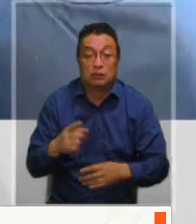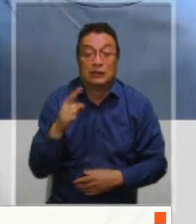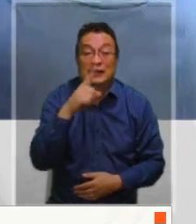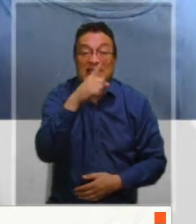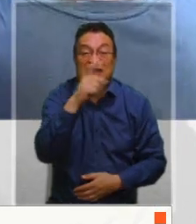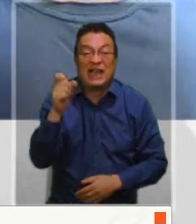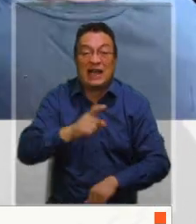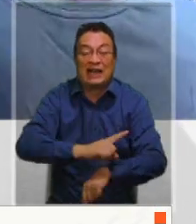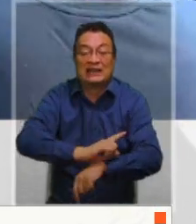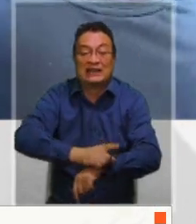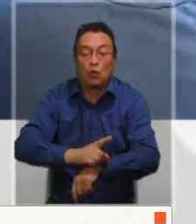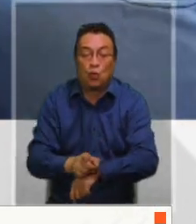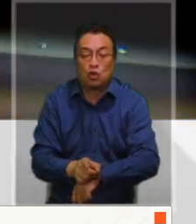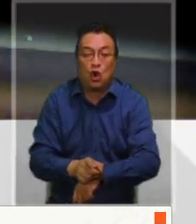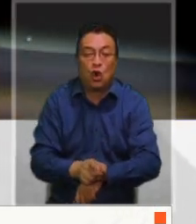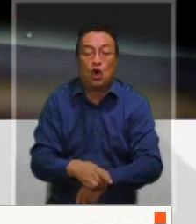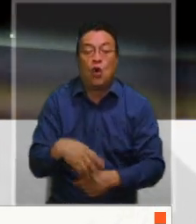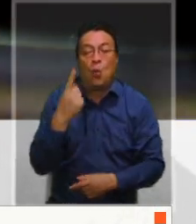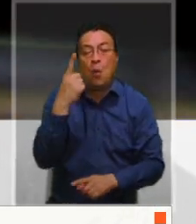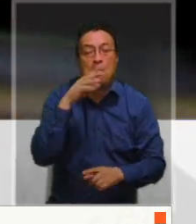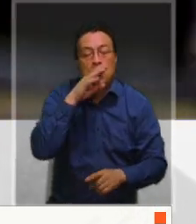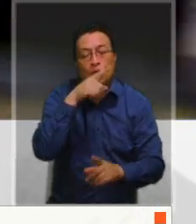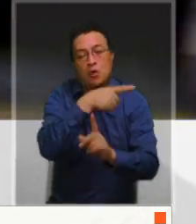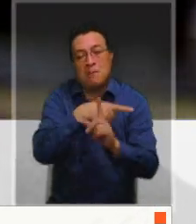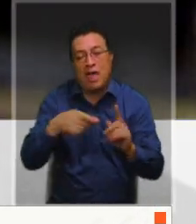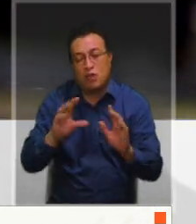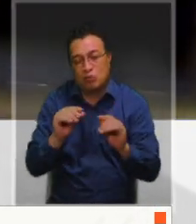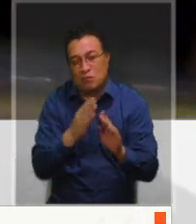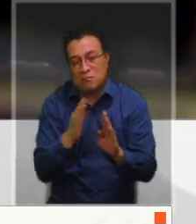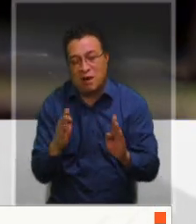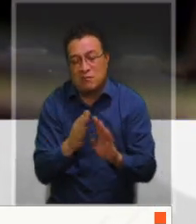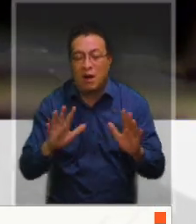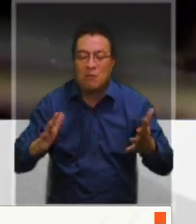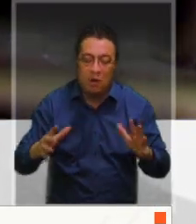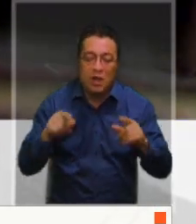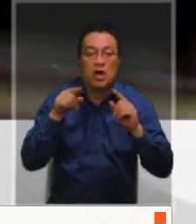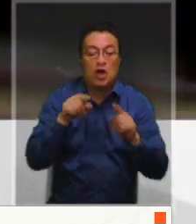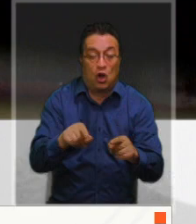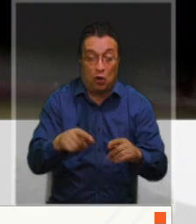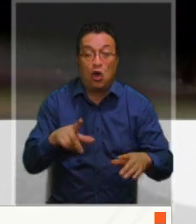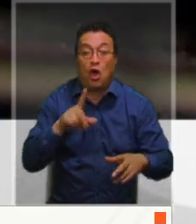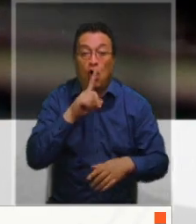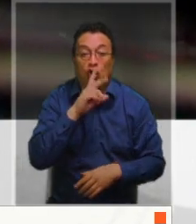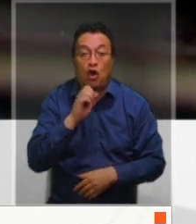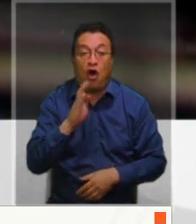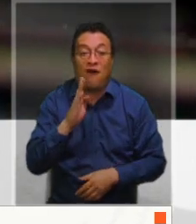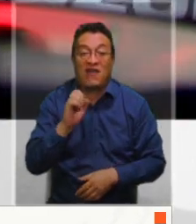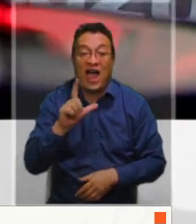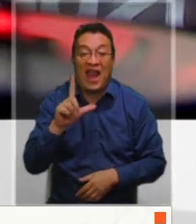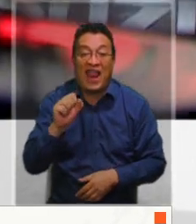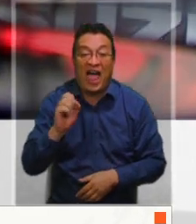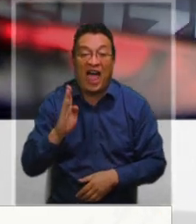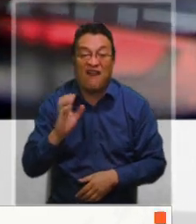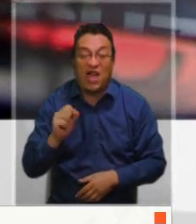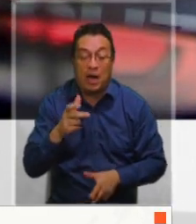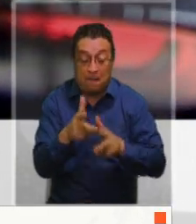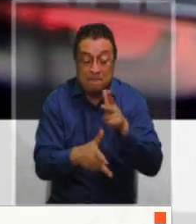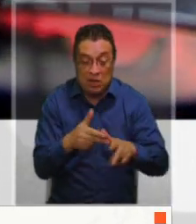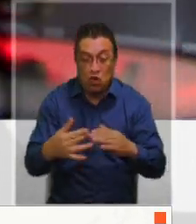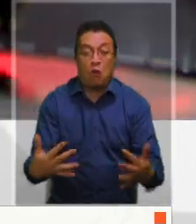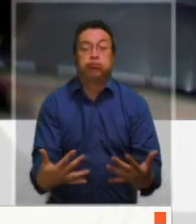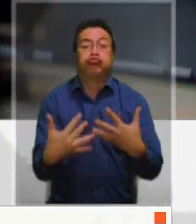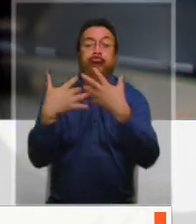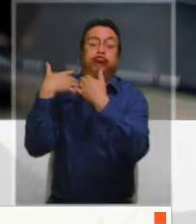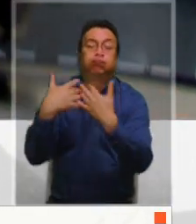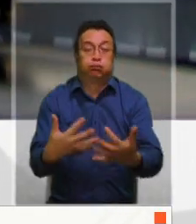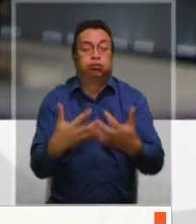segundos. Entonces, cada 100 segundos de la estación Tobalaba sale mucha gente y nuestra responsabilidad es poder generar una operación fluida de buses que hoy día,